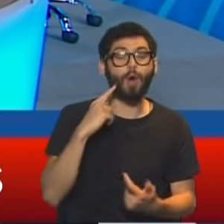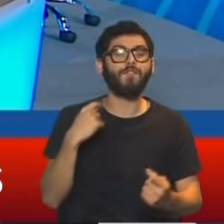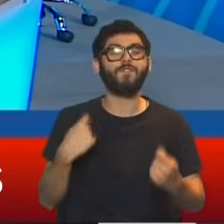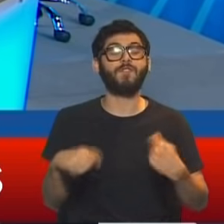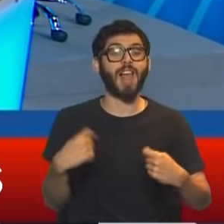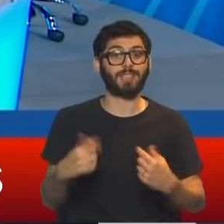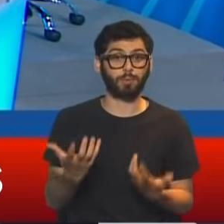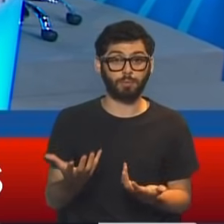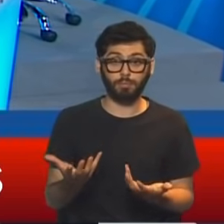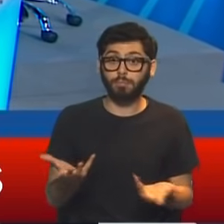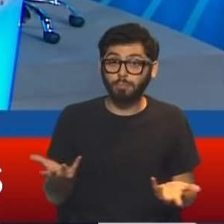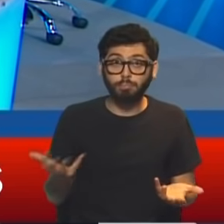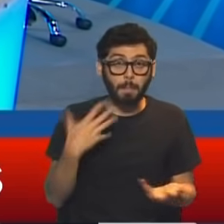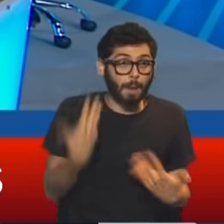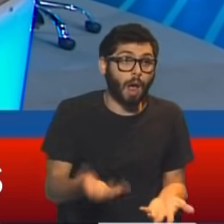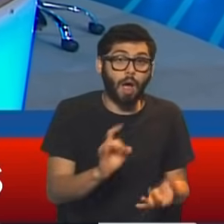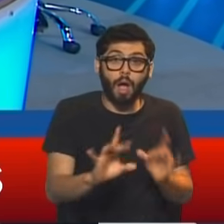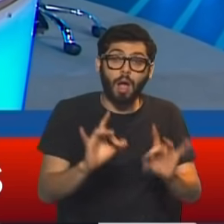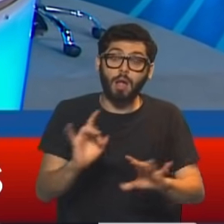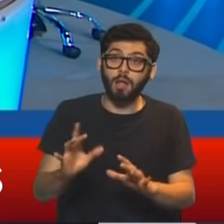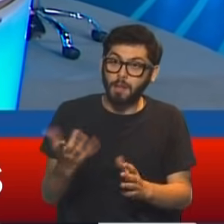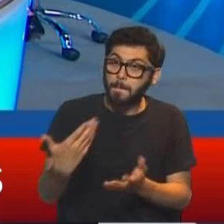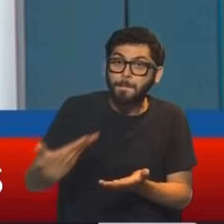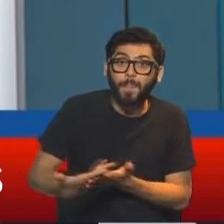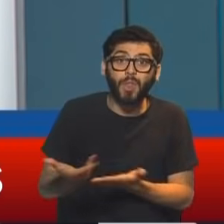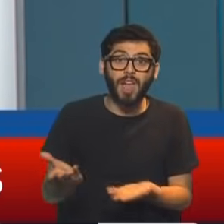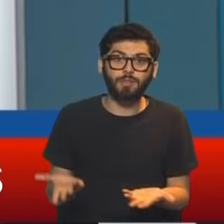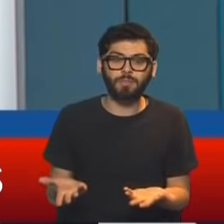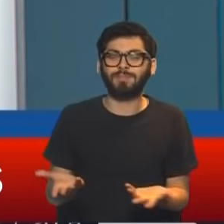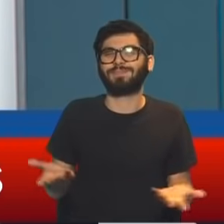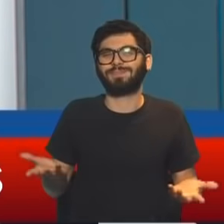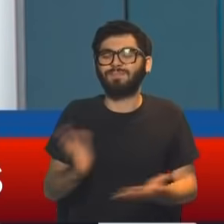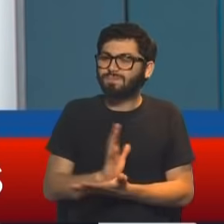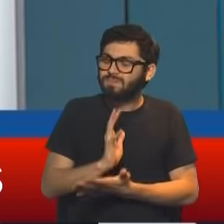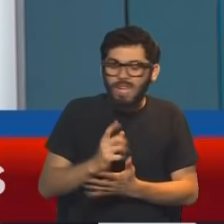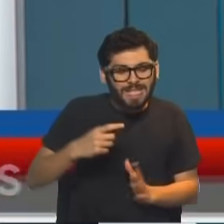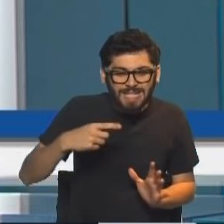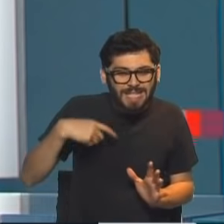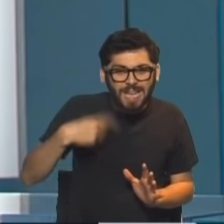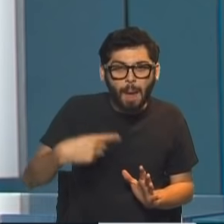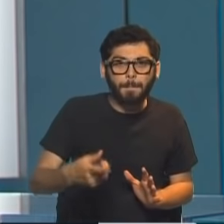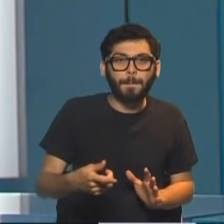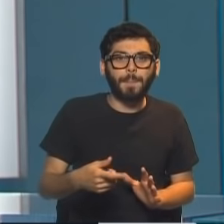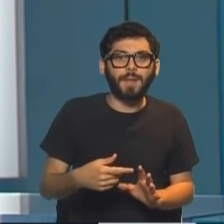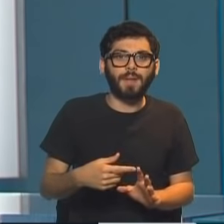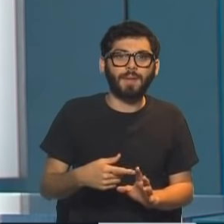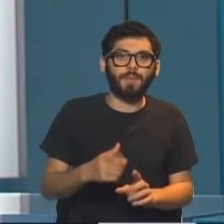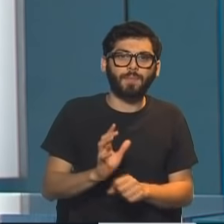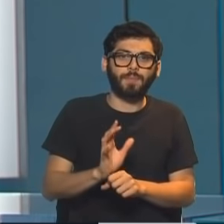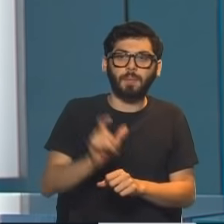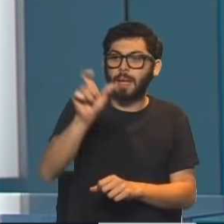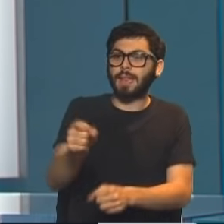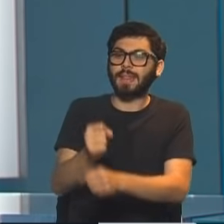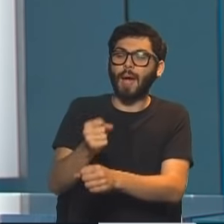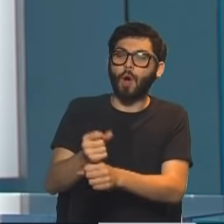condiciones para poder laborales. echar gente, flexibilización. Entonces, siempre se está hablando desde el lado de criminalizar al